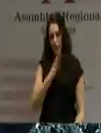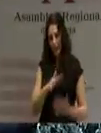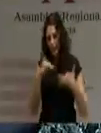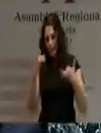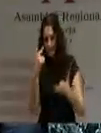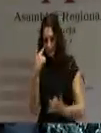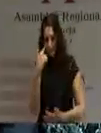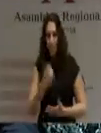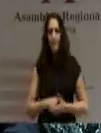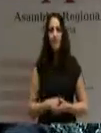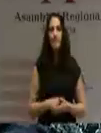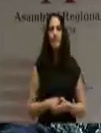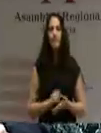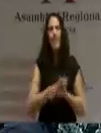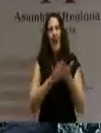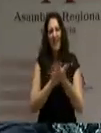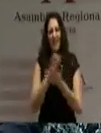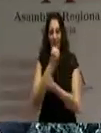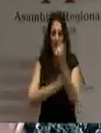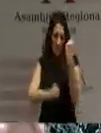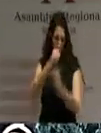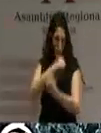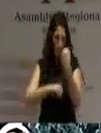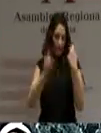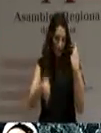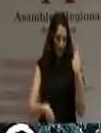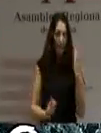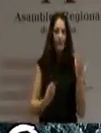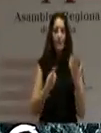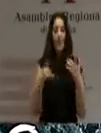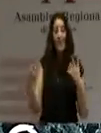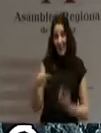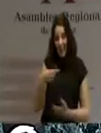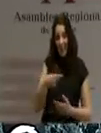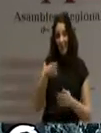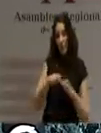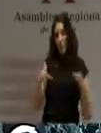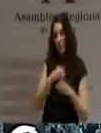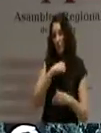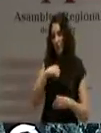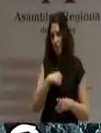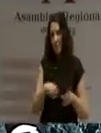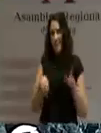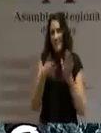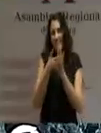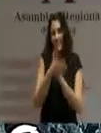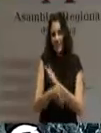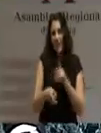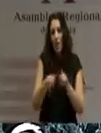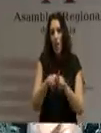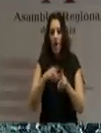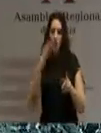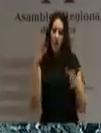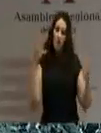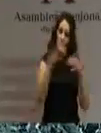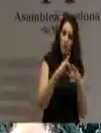Miren ustedes. Se ha hablado de financiación. El déficit que tiene esta comunidad autónoma no es imputable a la mala gestión. Eso